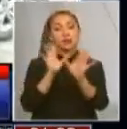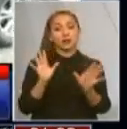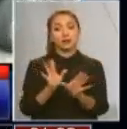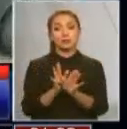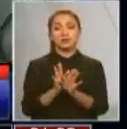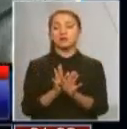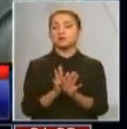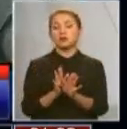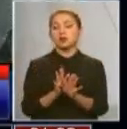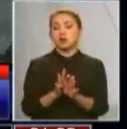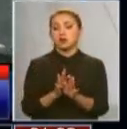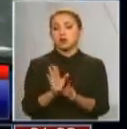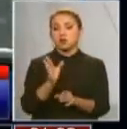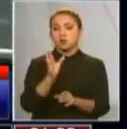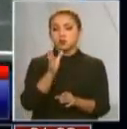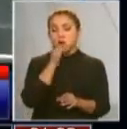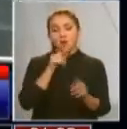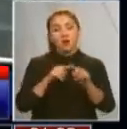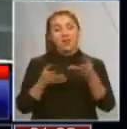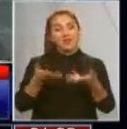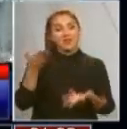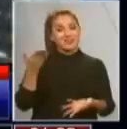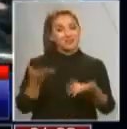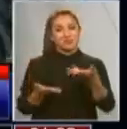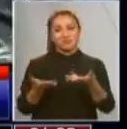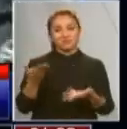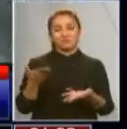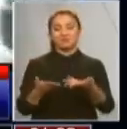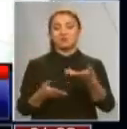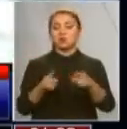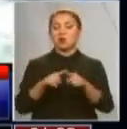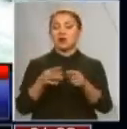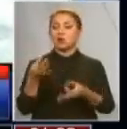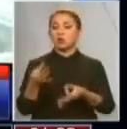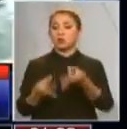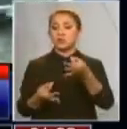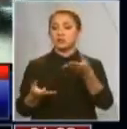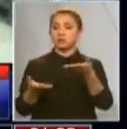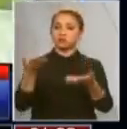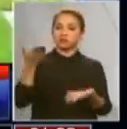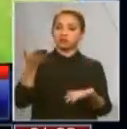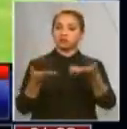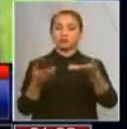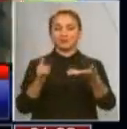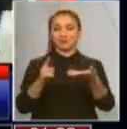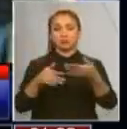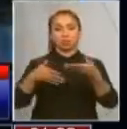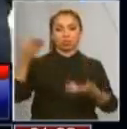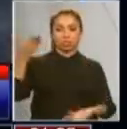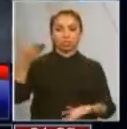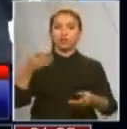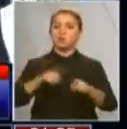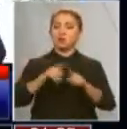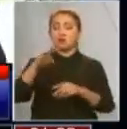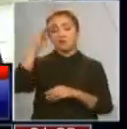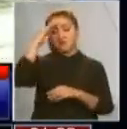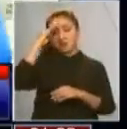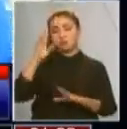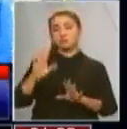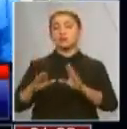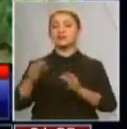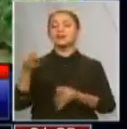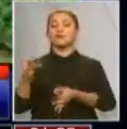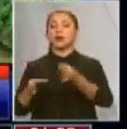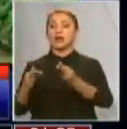claramente no tuvo el equilibrio de la balanza de la justicia, y estamos absolutamente confiados en los tribunales